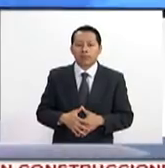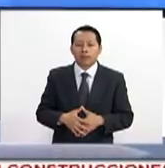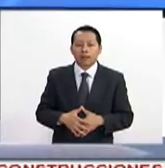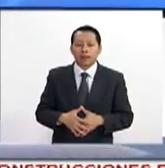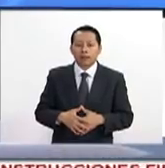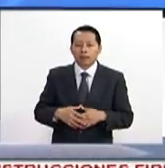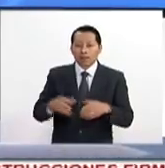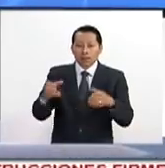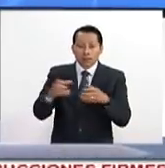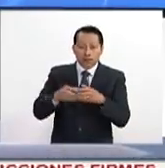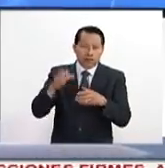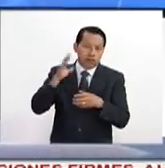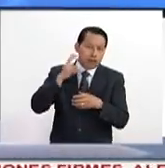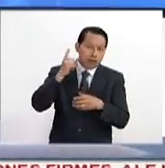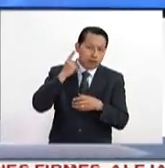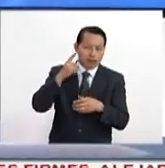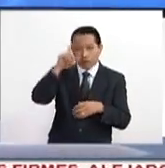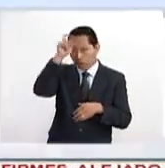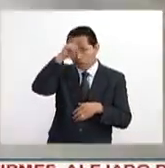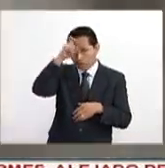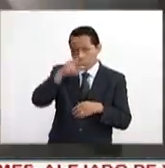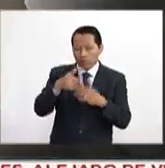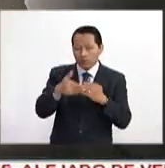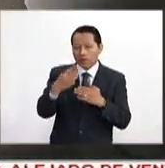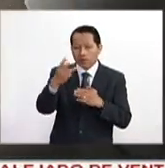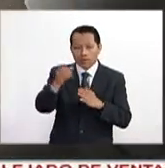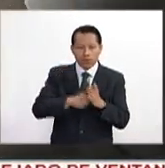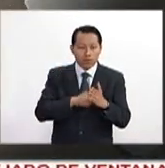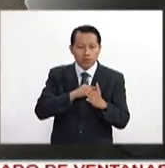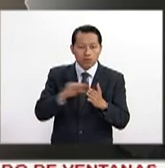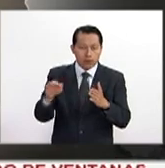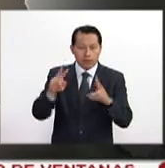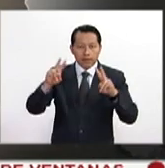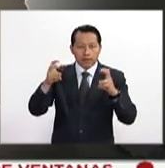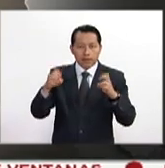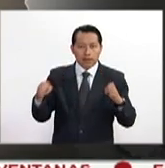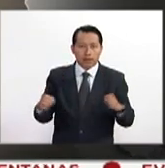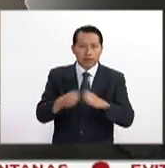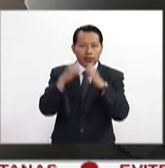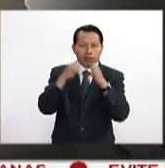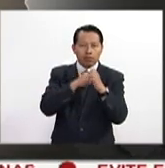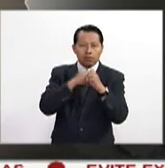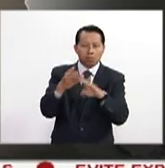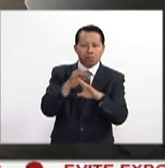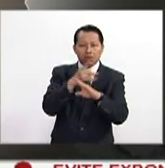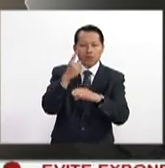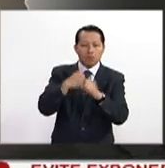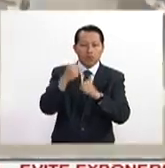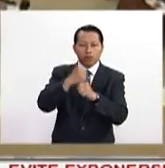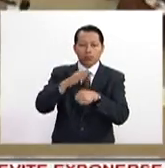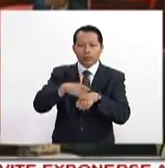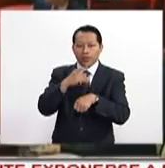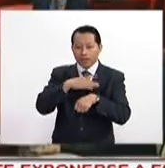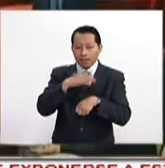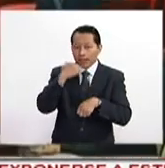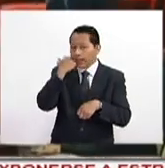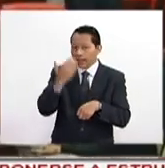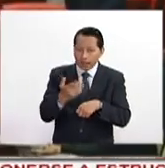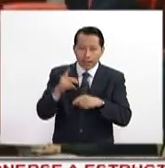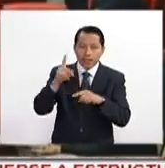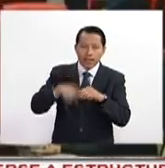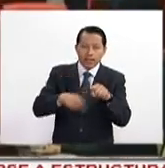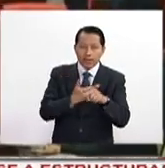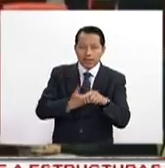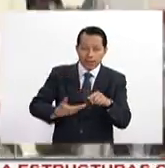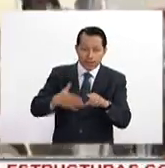El Parlamento de Turquía aprobó extender por 3 meses el estado de emergencia que fue implementado hace 1 año tras el fallido golpe de Estado